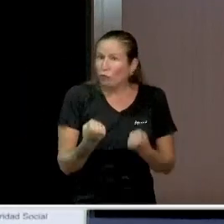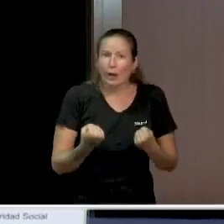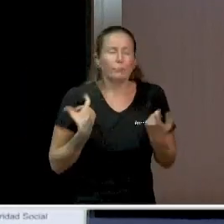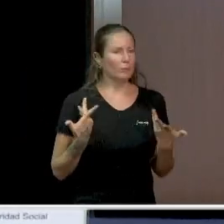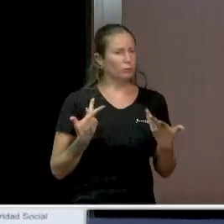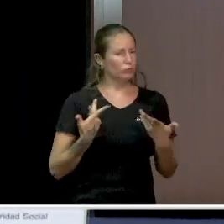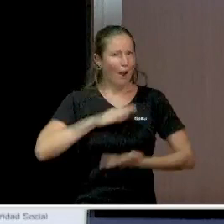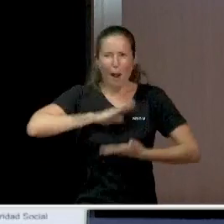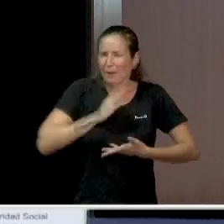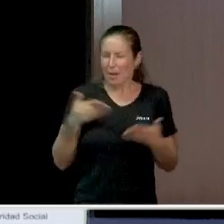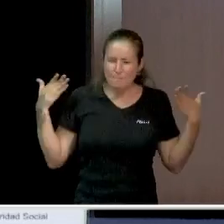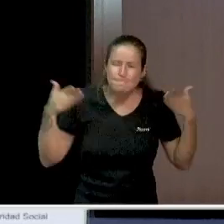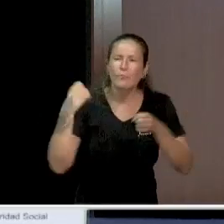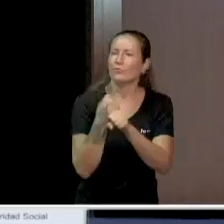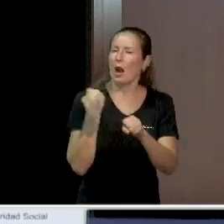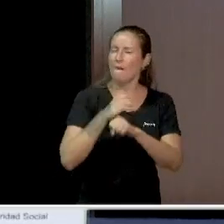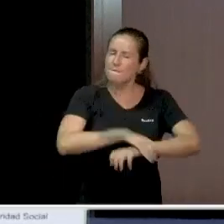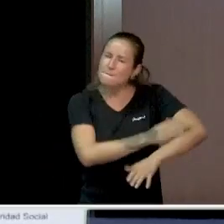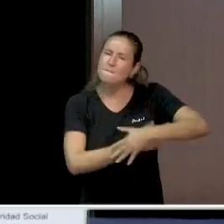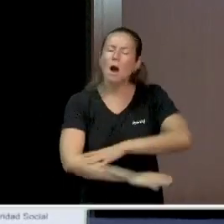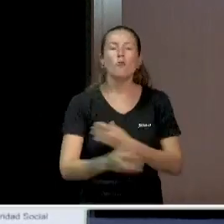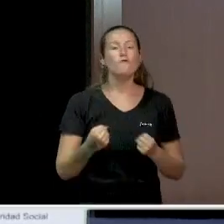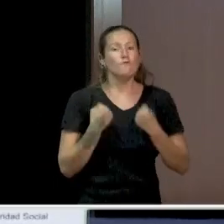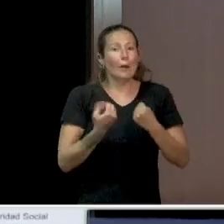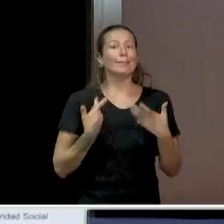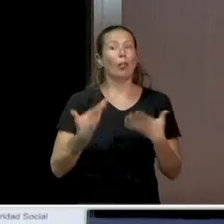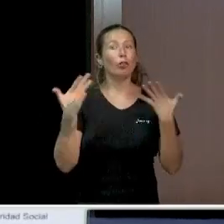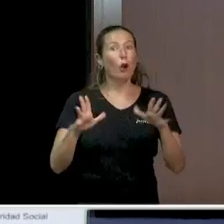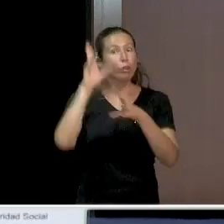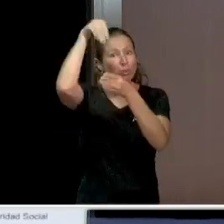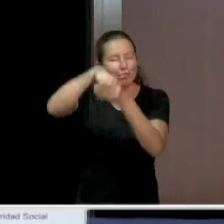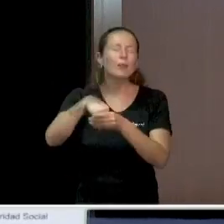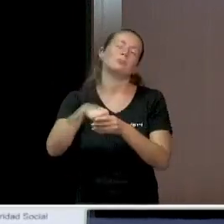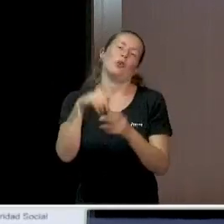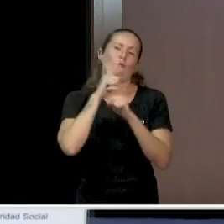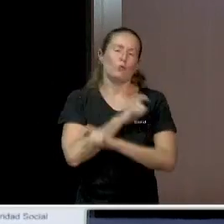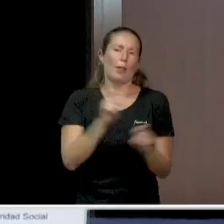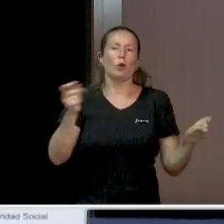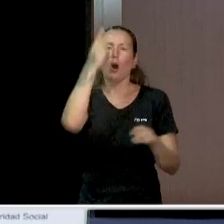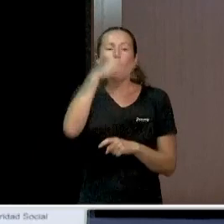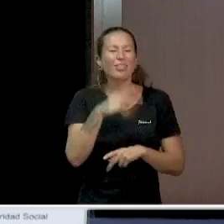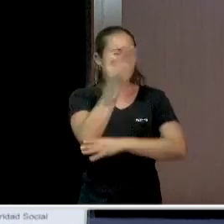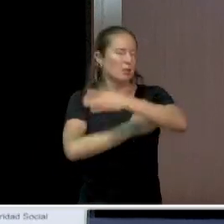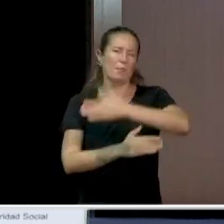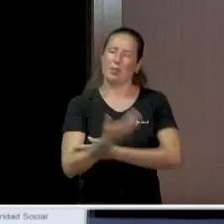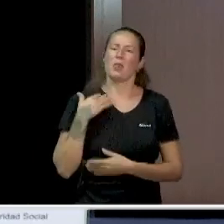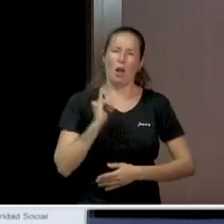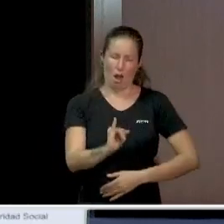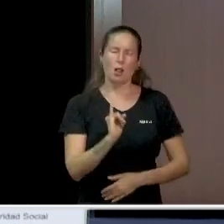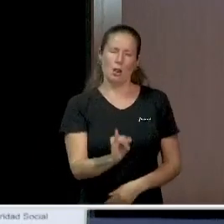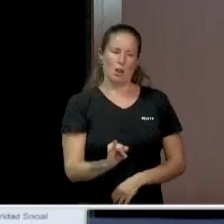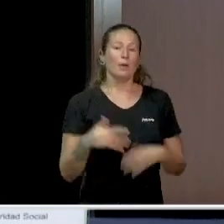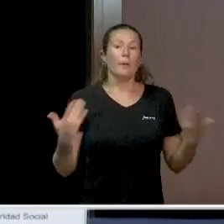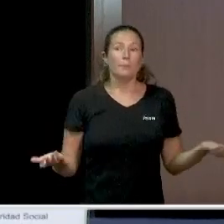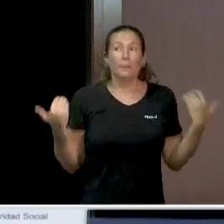de trabajo brutal, que pertenecían a la Fundación 11 y que padecían discapacidades muy severas. Y entonces,